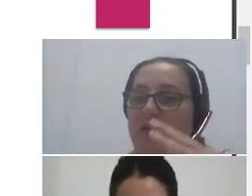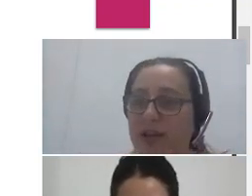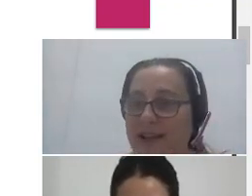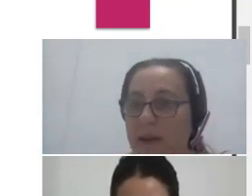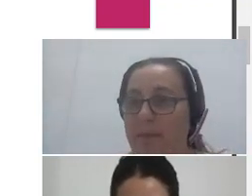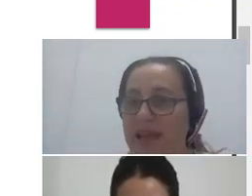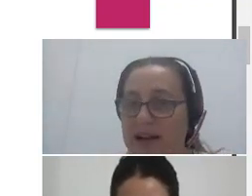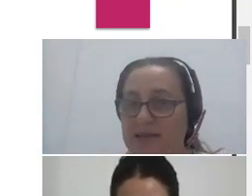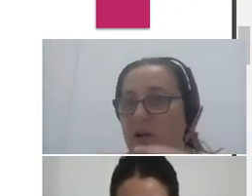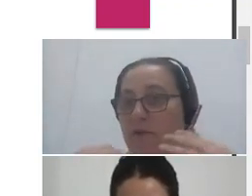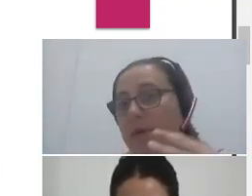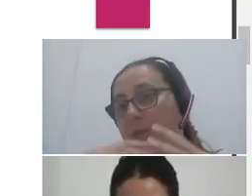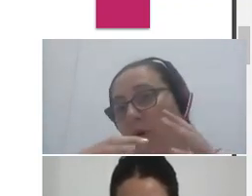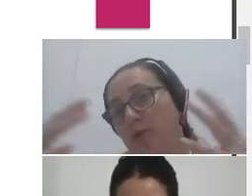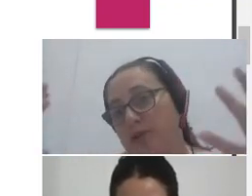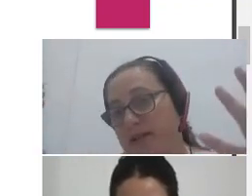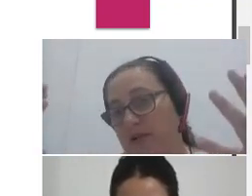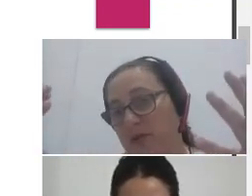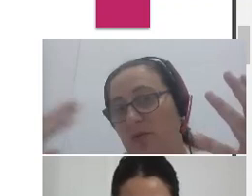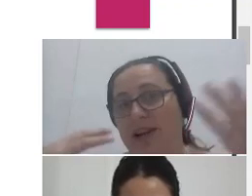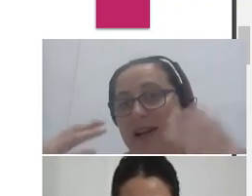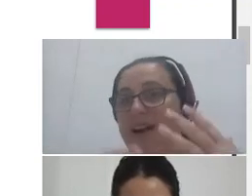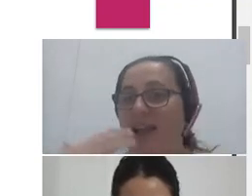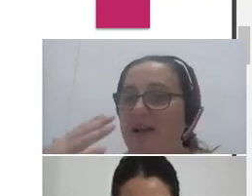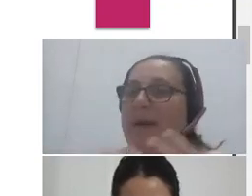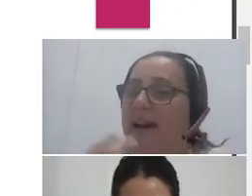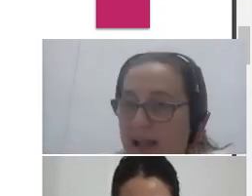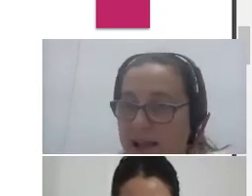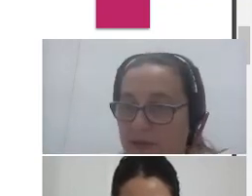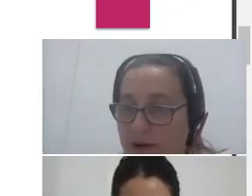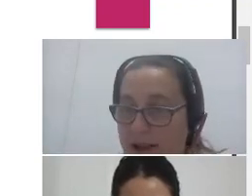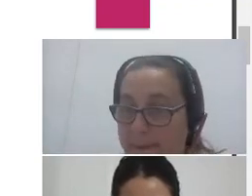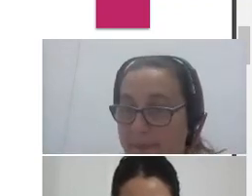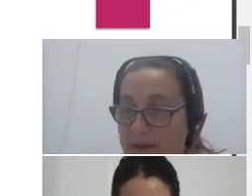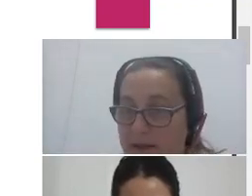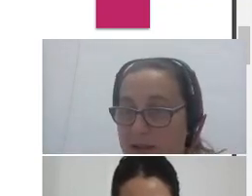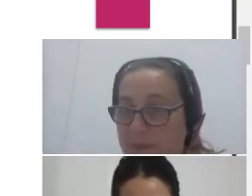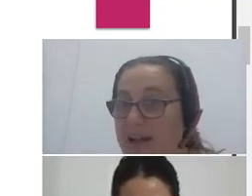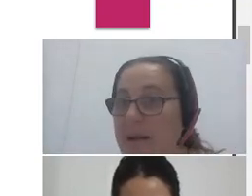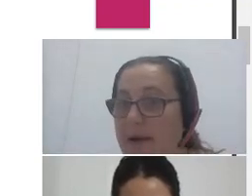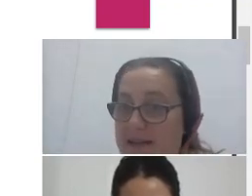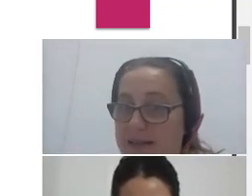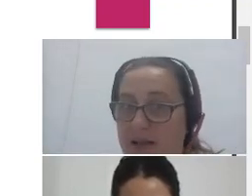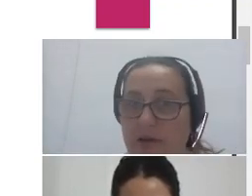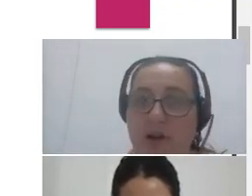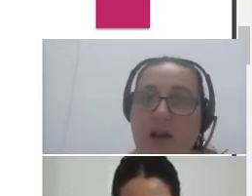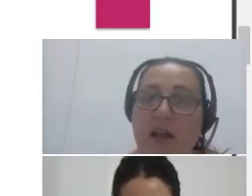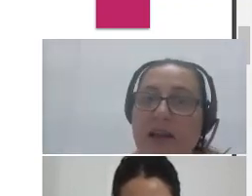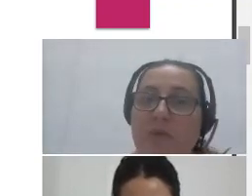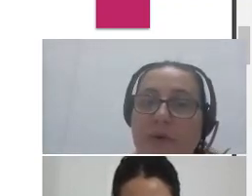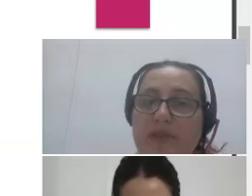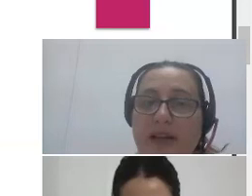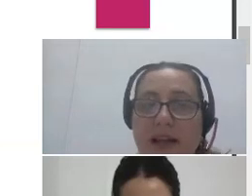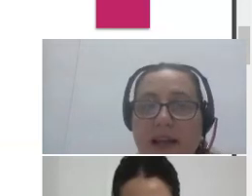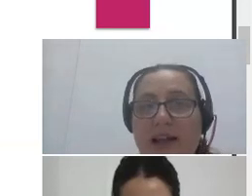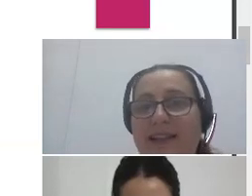ir viendo que esta piel se conforma por muchas estructuras que van a ir marcándola, que van a ir apareciendo. Y